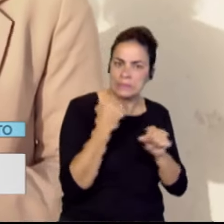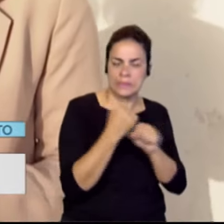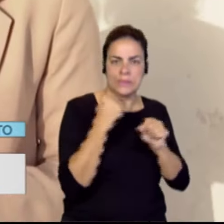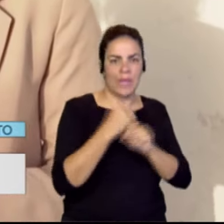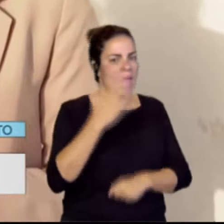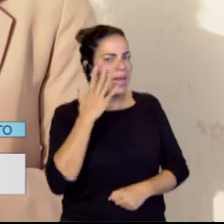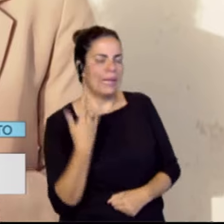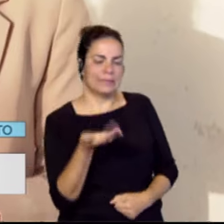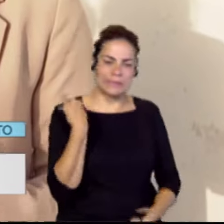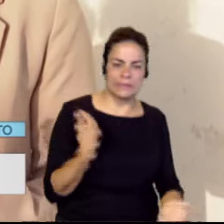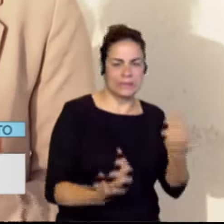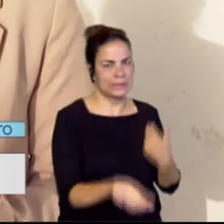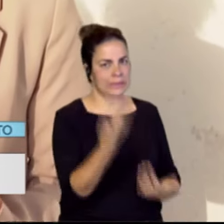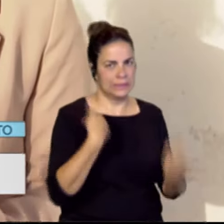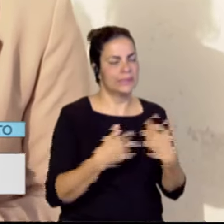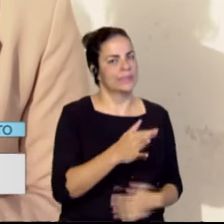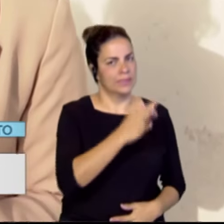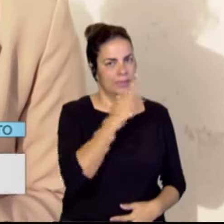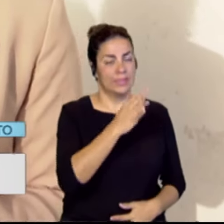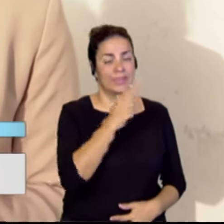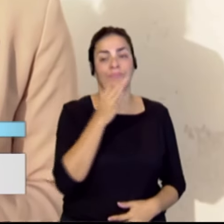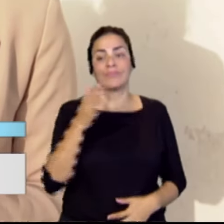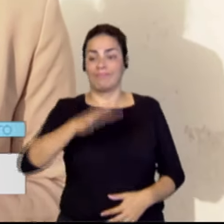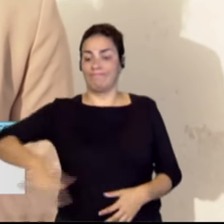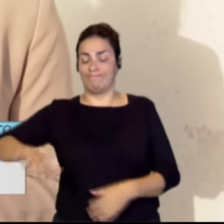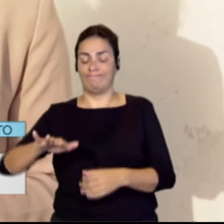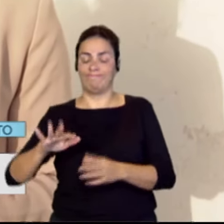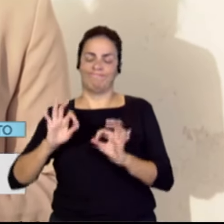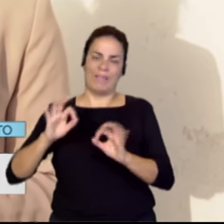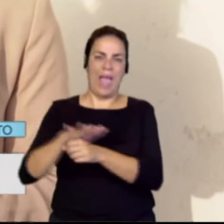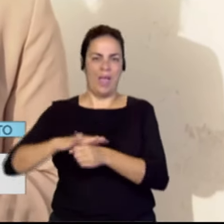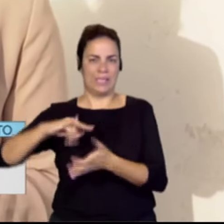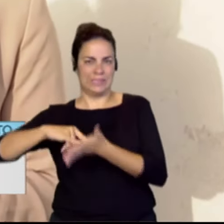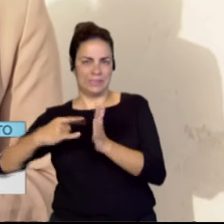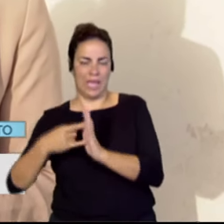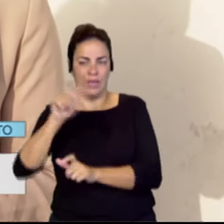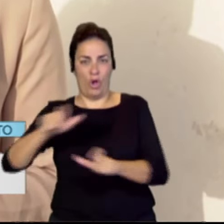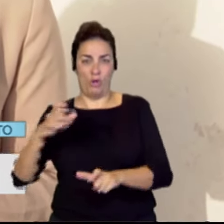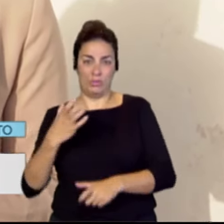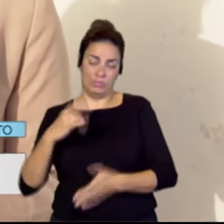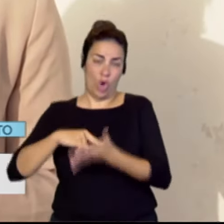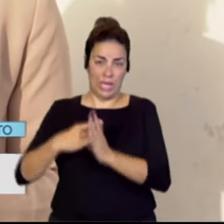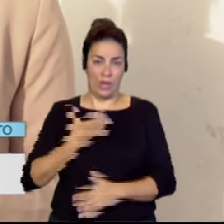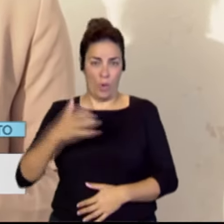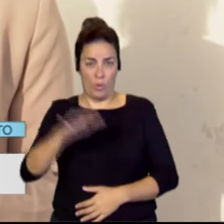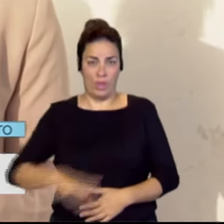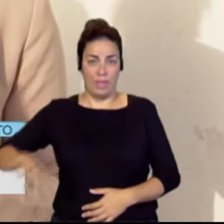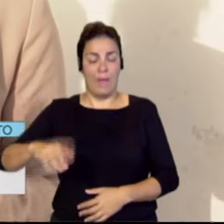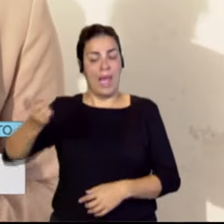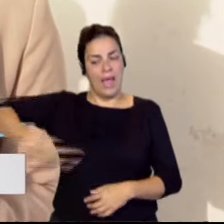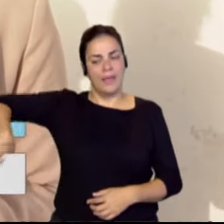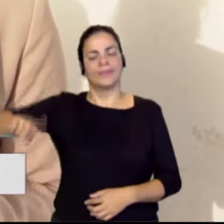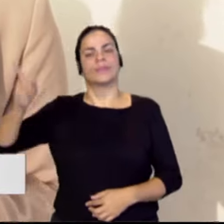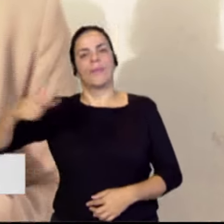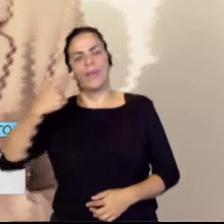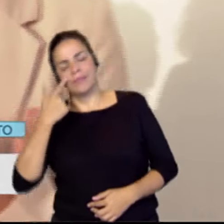limpieza y desde la parte técnica también de los técnicos municipales están pues eh